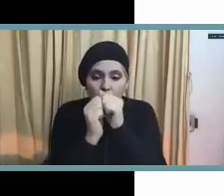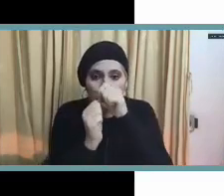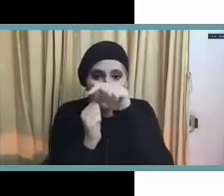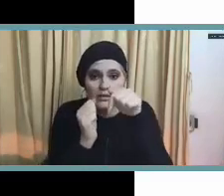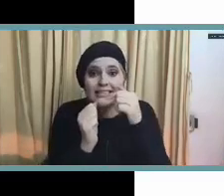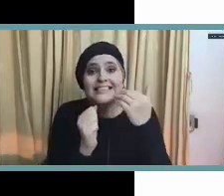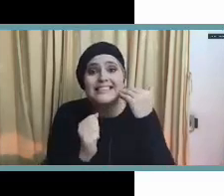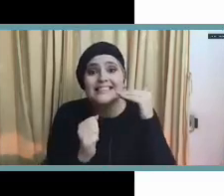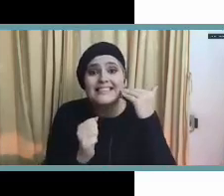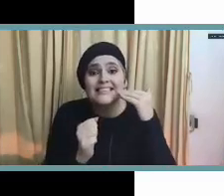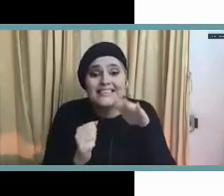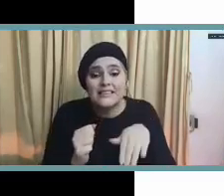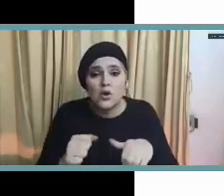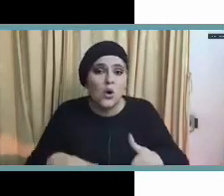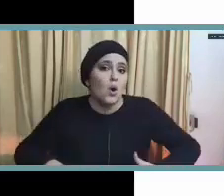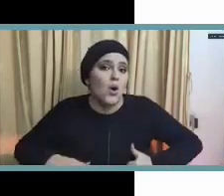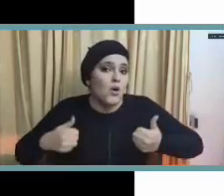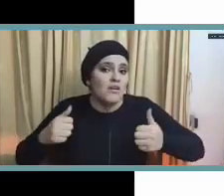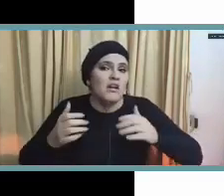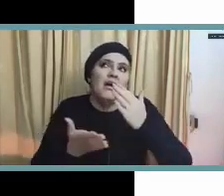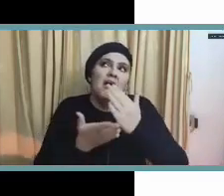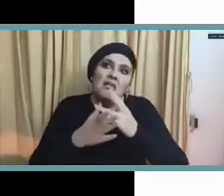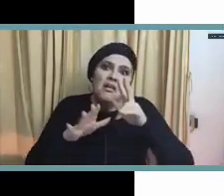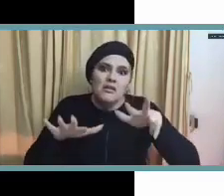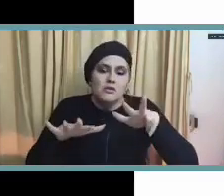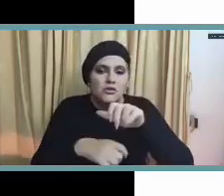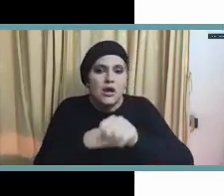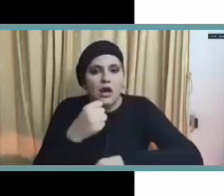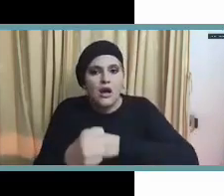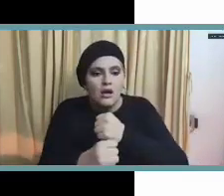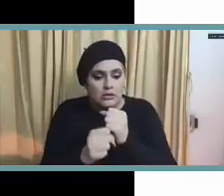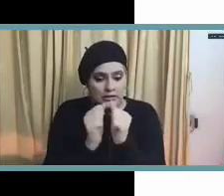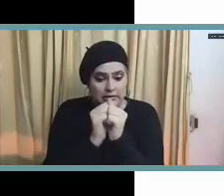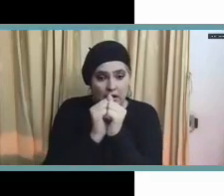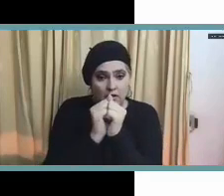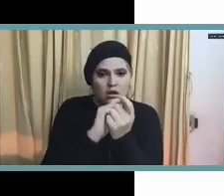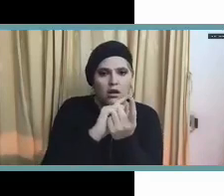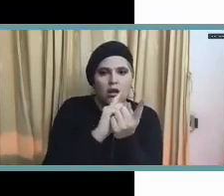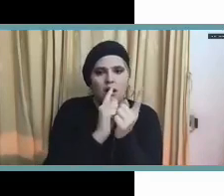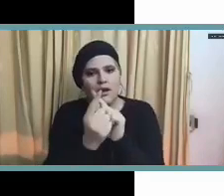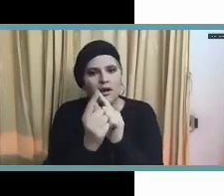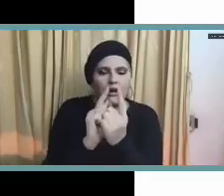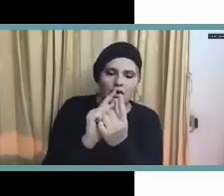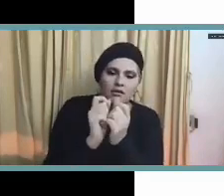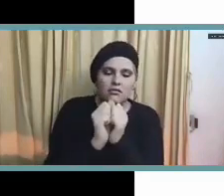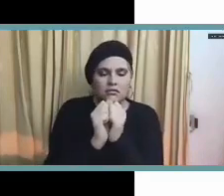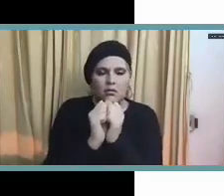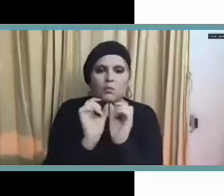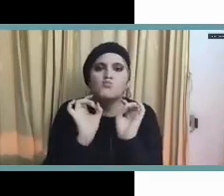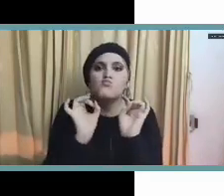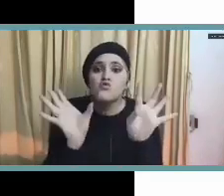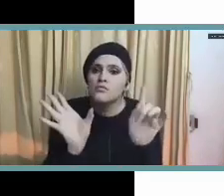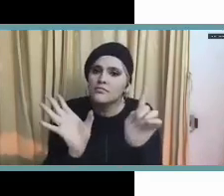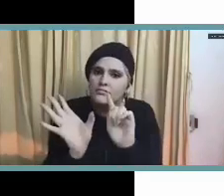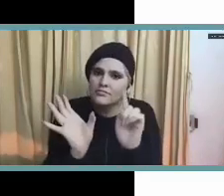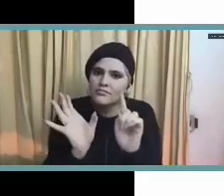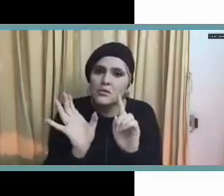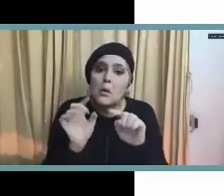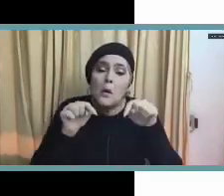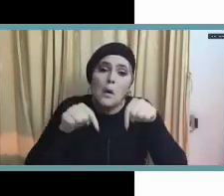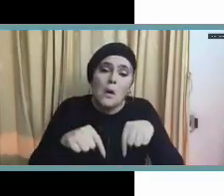hasta los jóvenes, hasta los 18 años, cerebro muy cambiante. De tal manera que esto no es estático también. Puede que hoy día tenga un grado